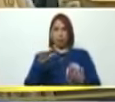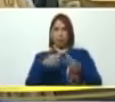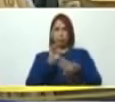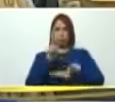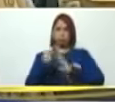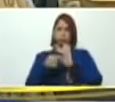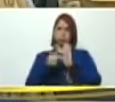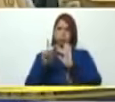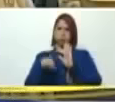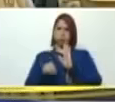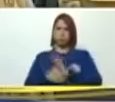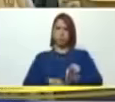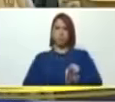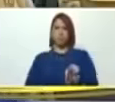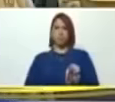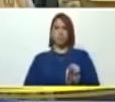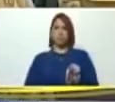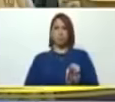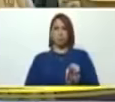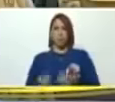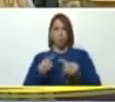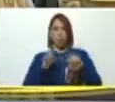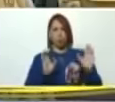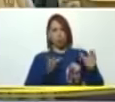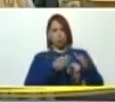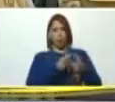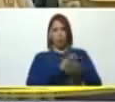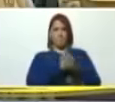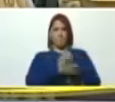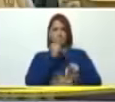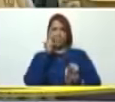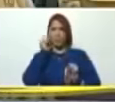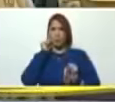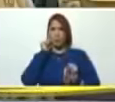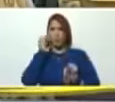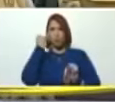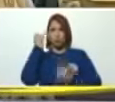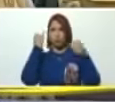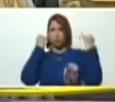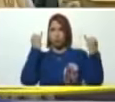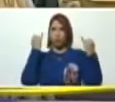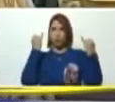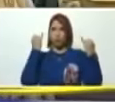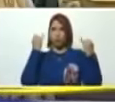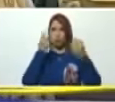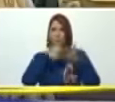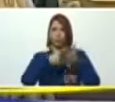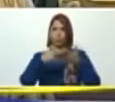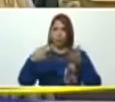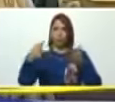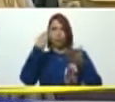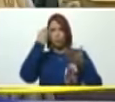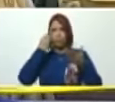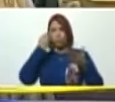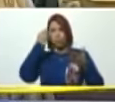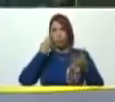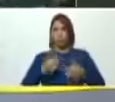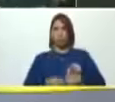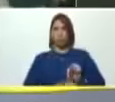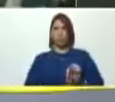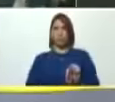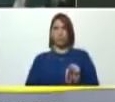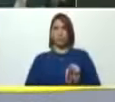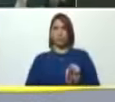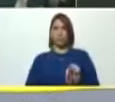Atilio Borón y otro grupo de compañeras y compañeros intelectuales, escritores, pensadores.